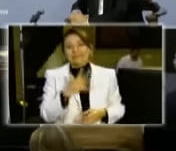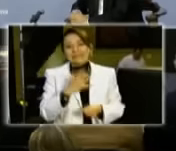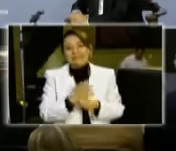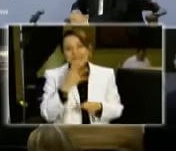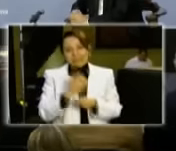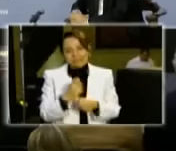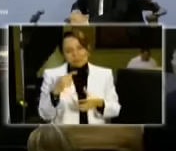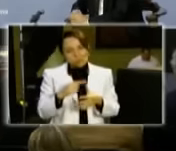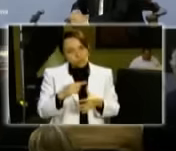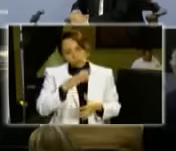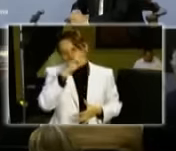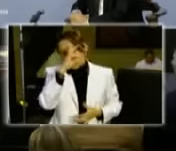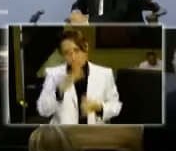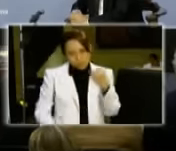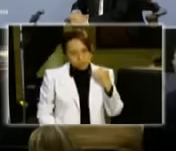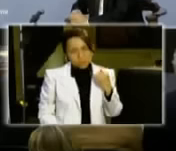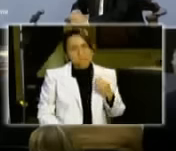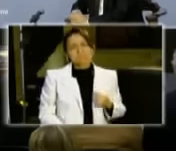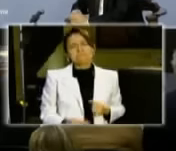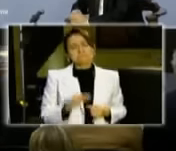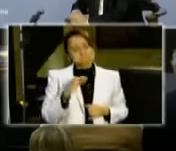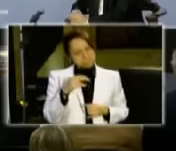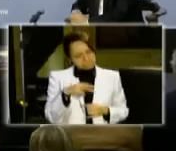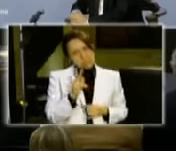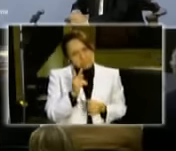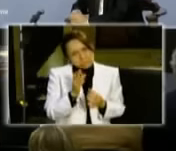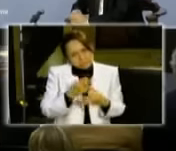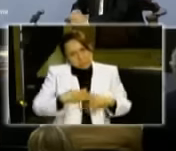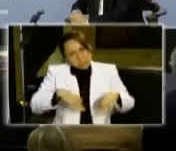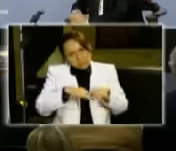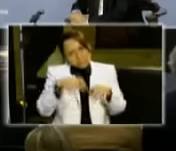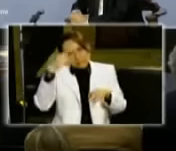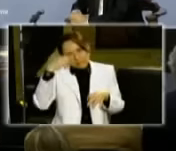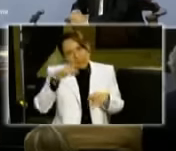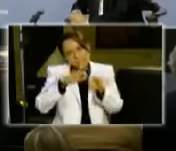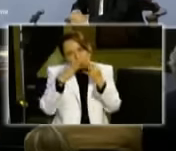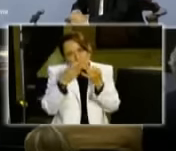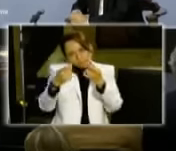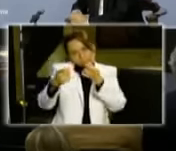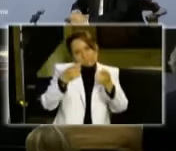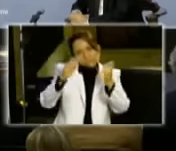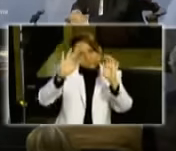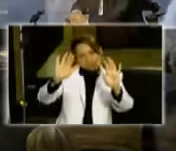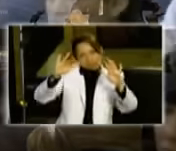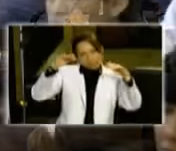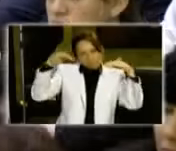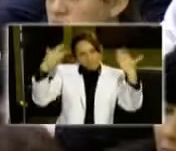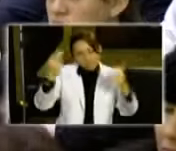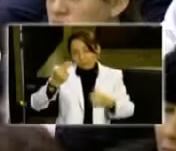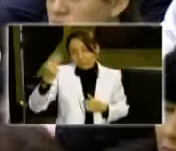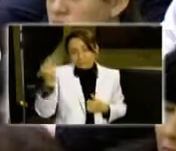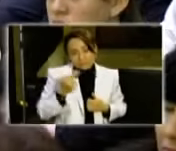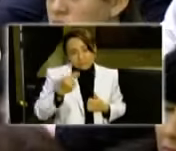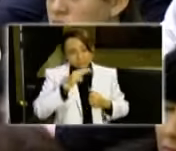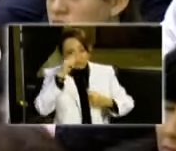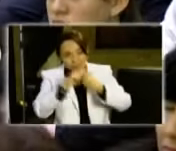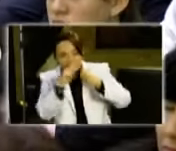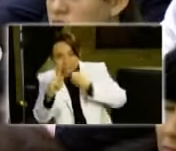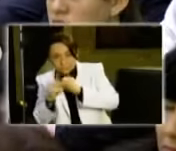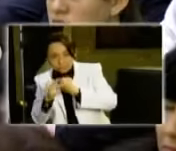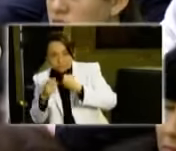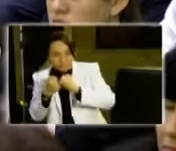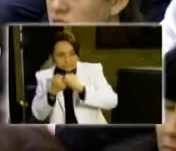exterior, pero es indispensable para la política exterior, es el fortalecer nuestros estados nacionales como